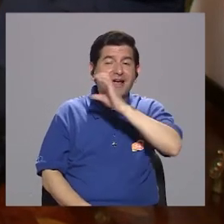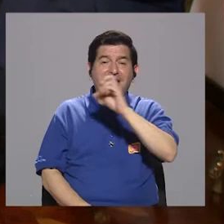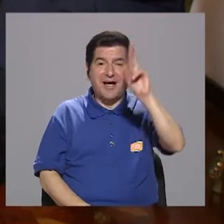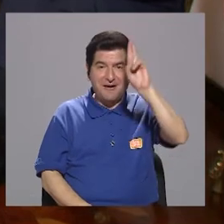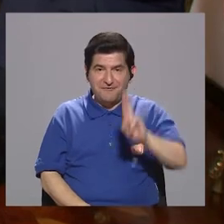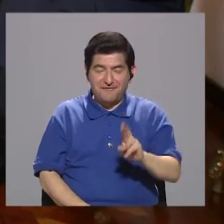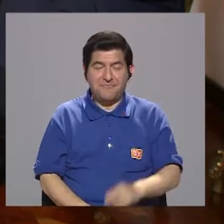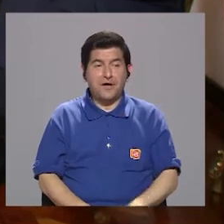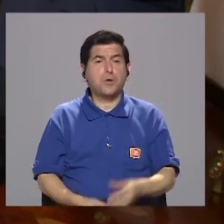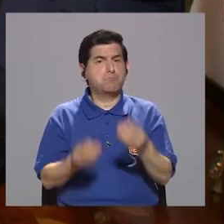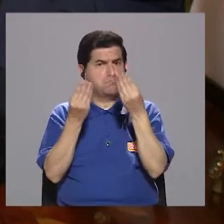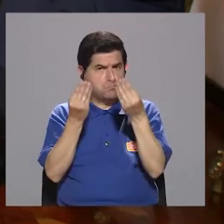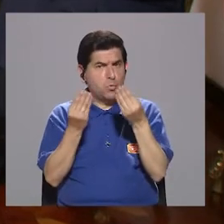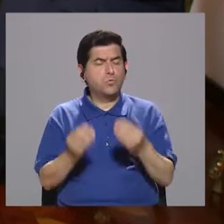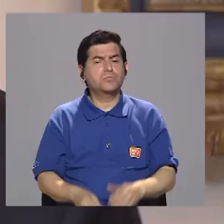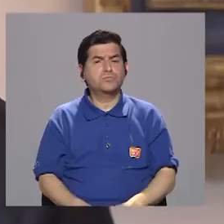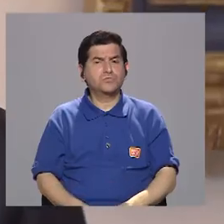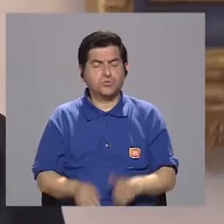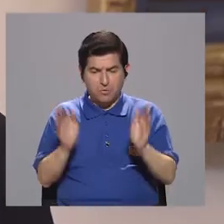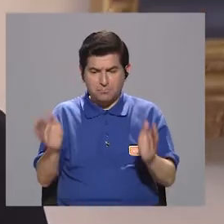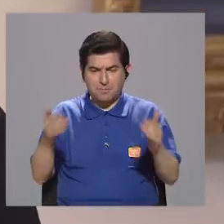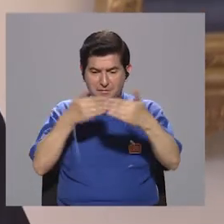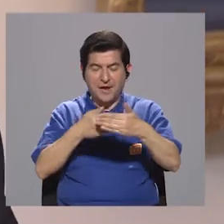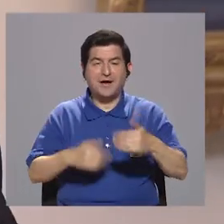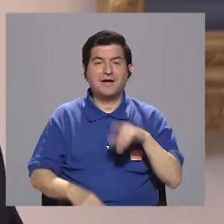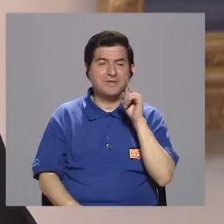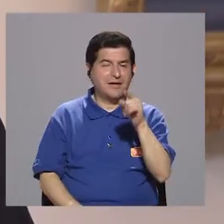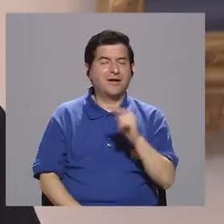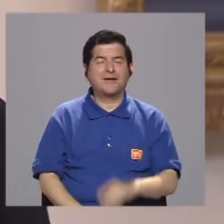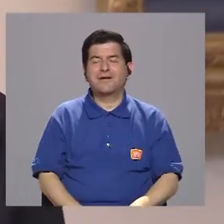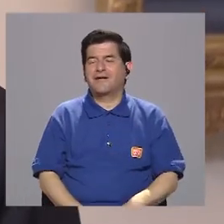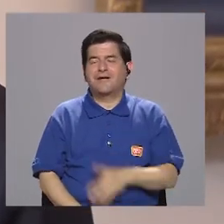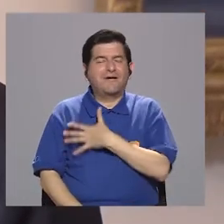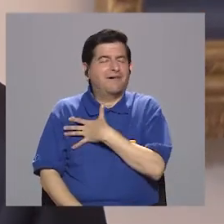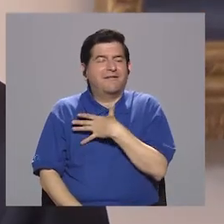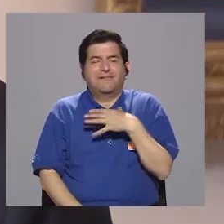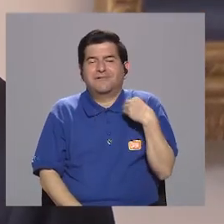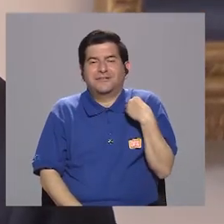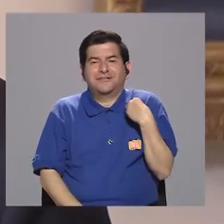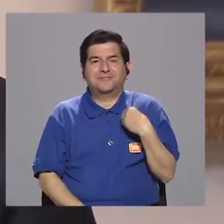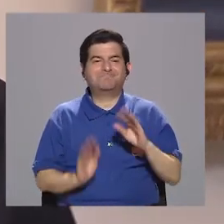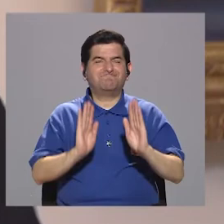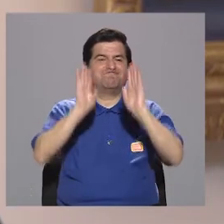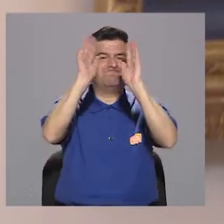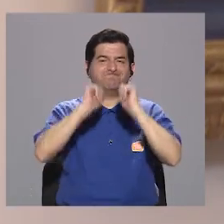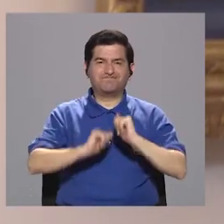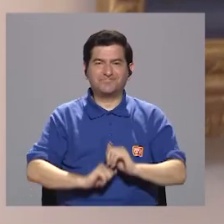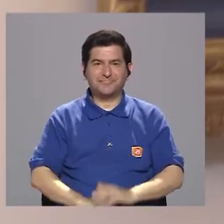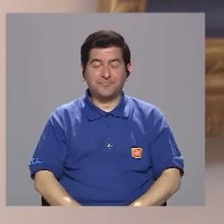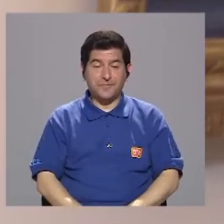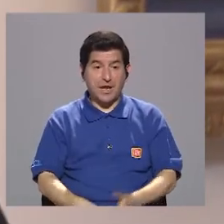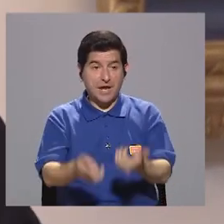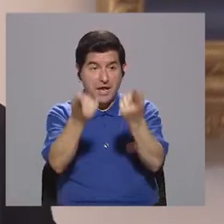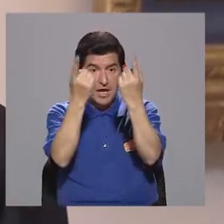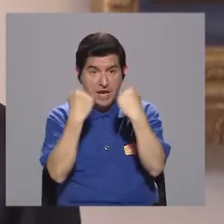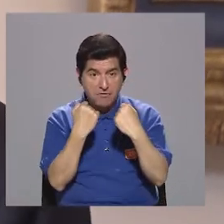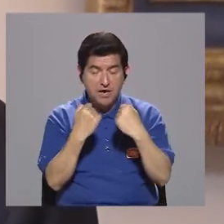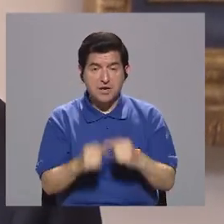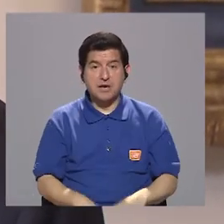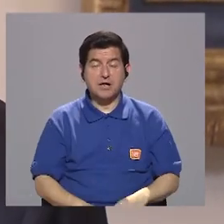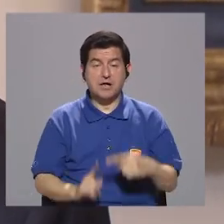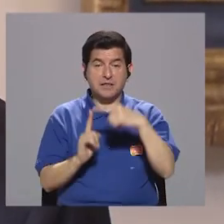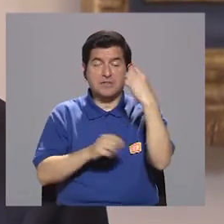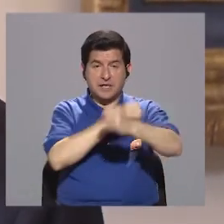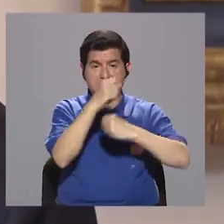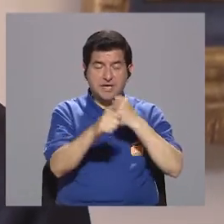Costa Rica, le llevaban mucho café, lo cual para él era maravilloso. Y luego ya venir aquí a partir del